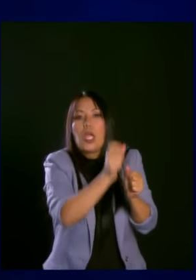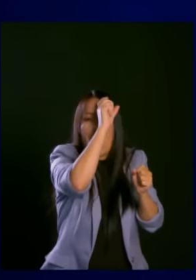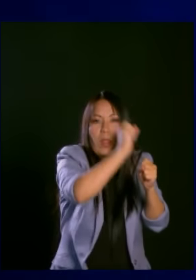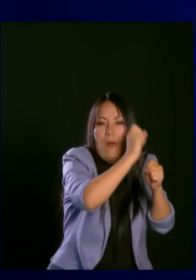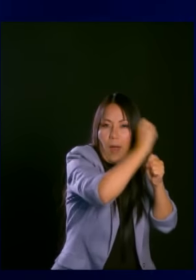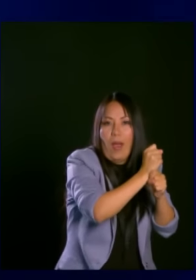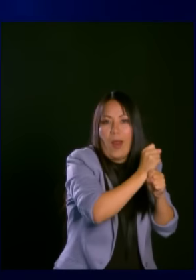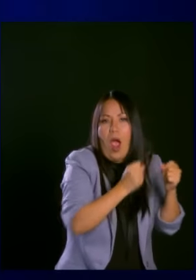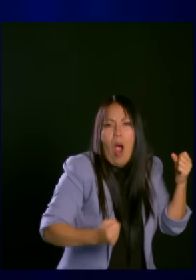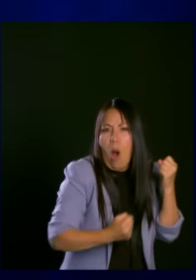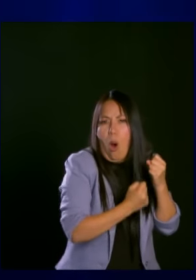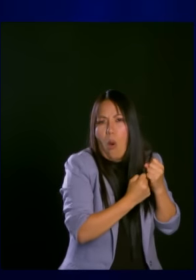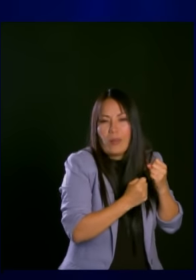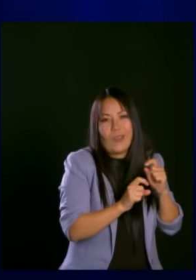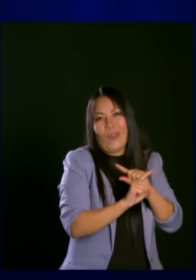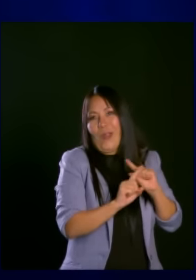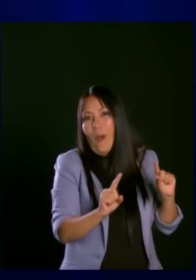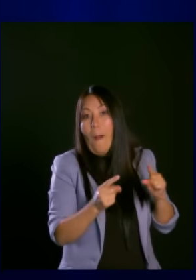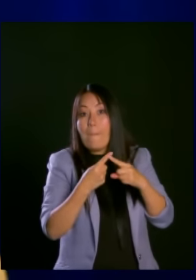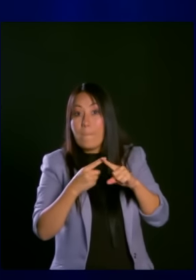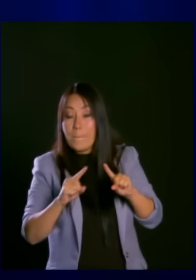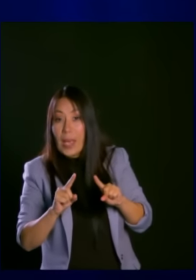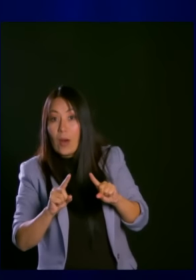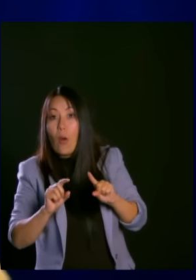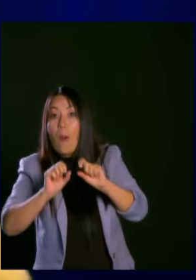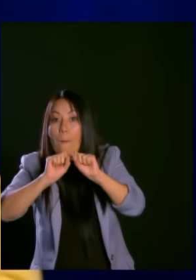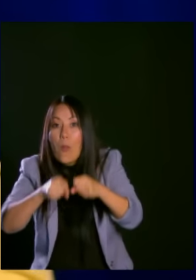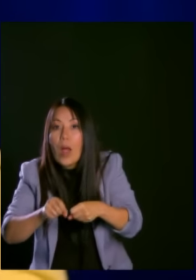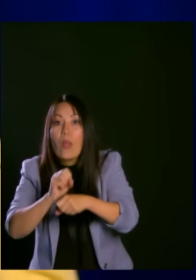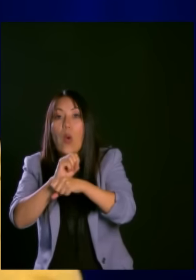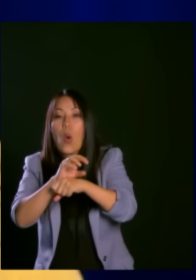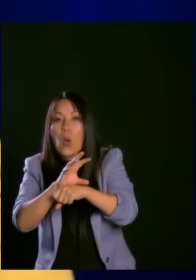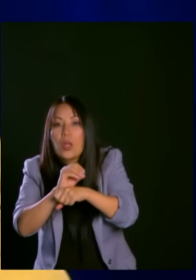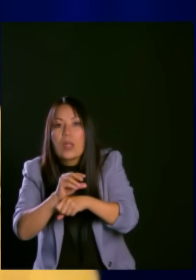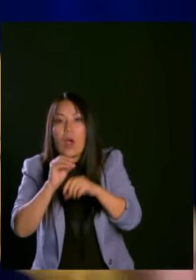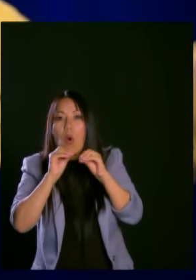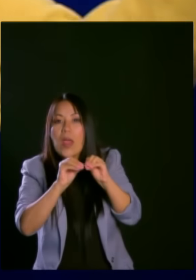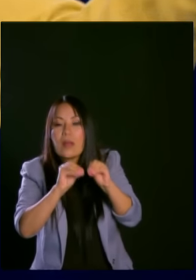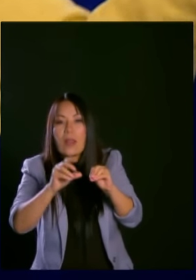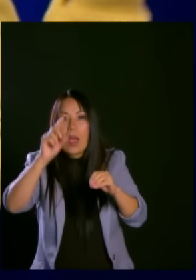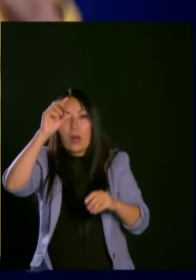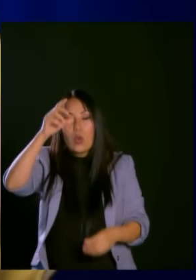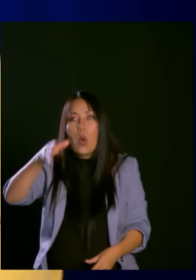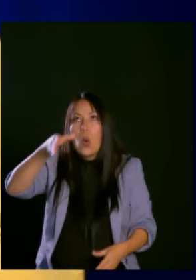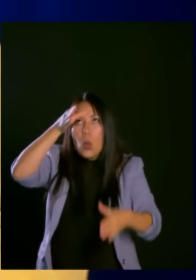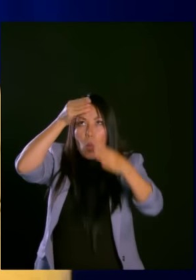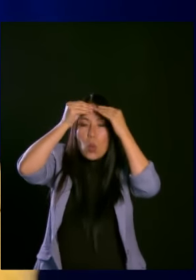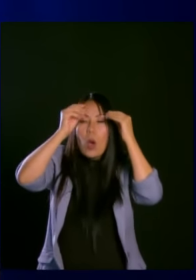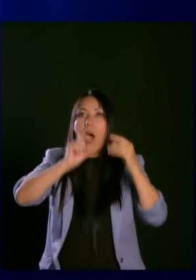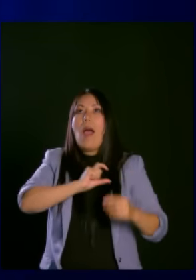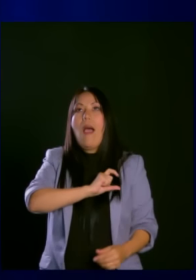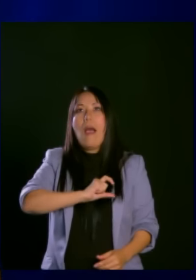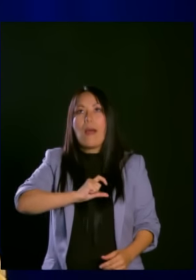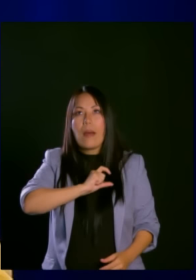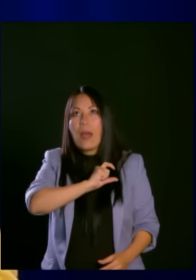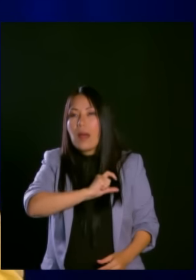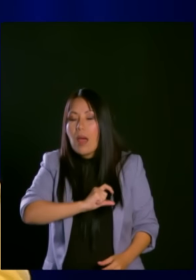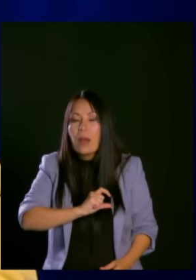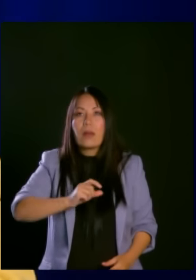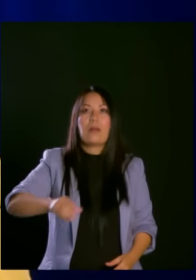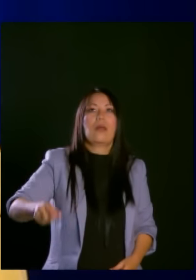para tratarte a ti, el emprendedor. Y allá tú lo que querrás emprender, donde Dios